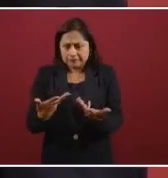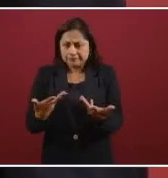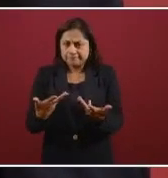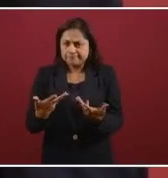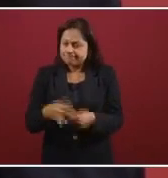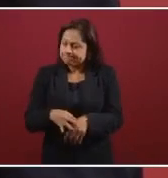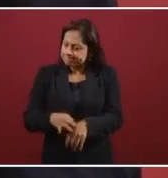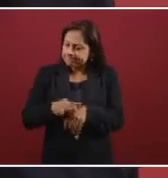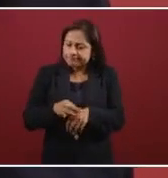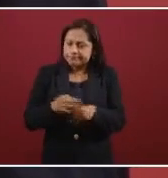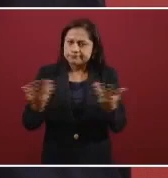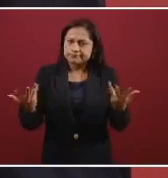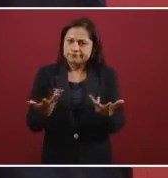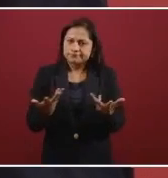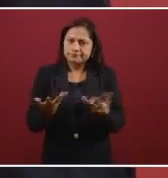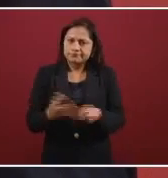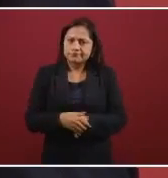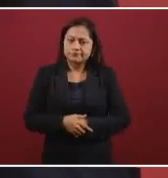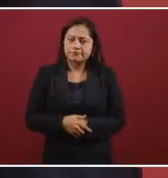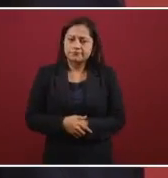con